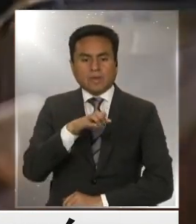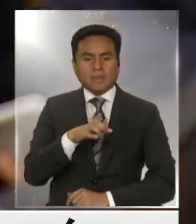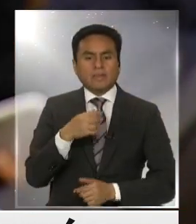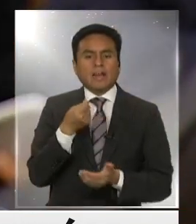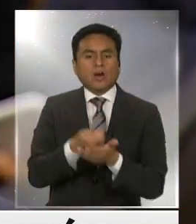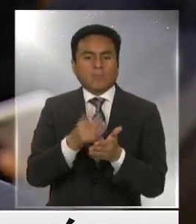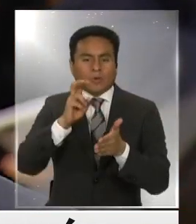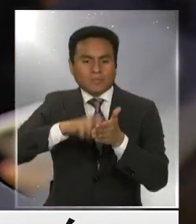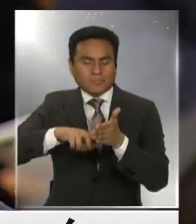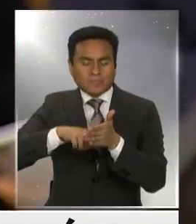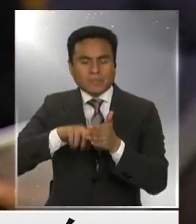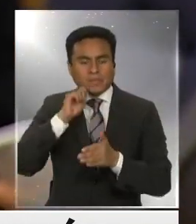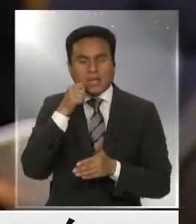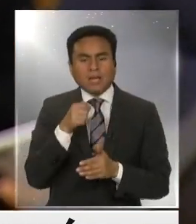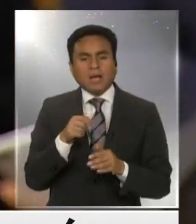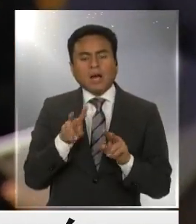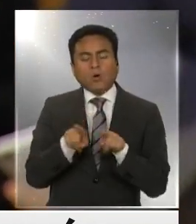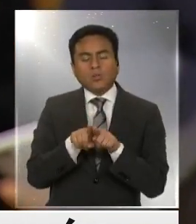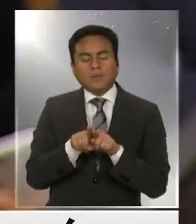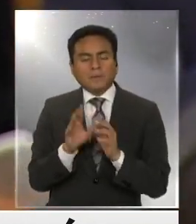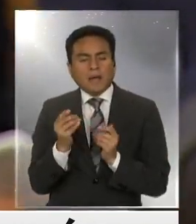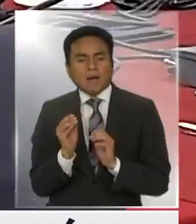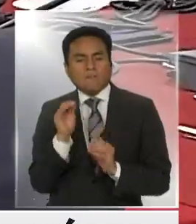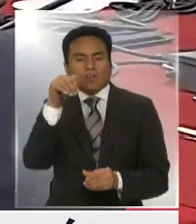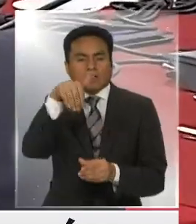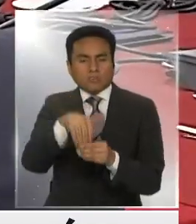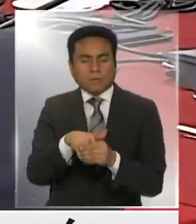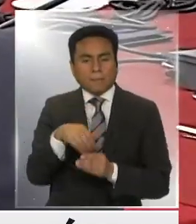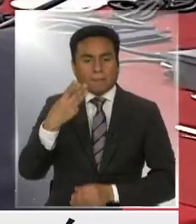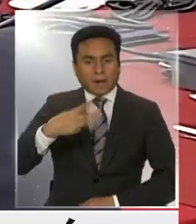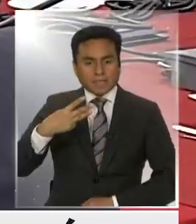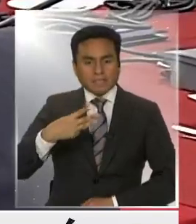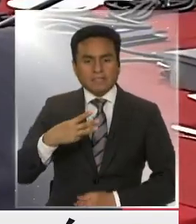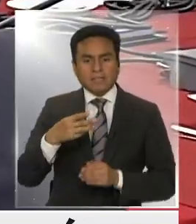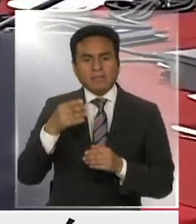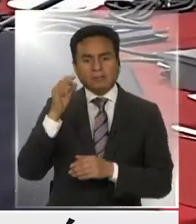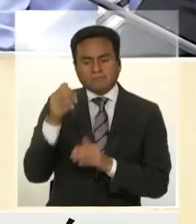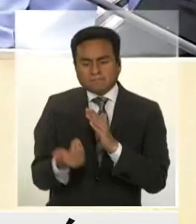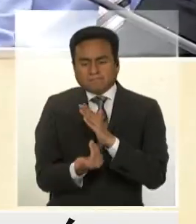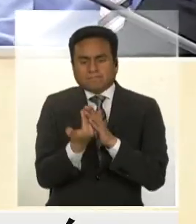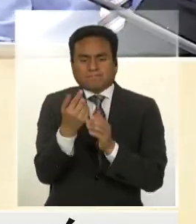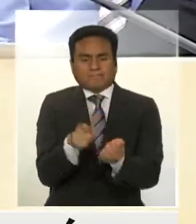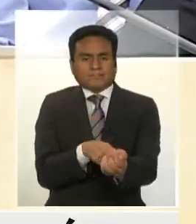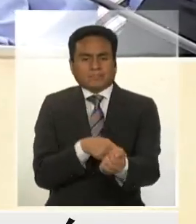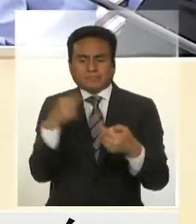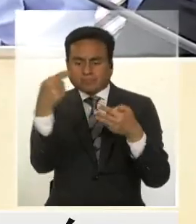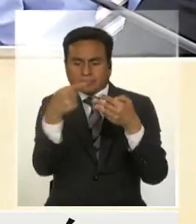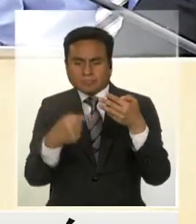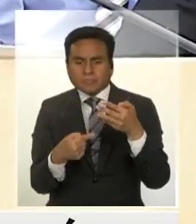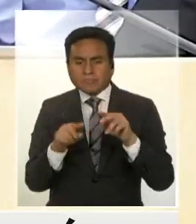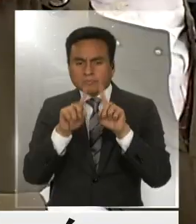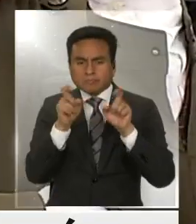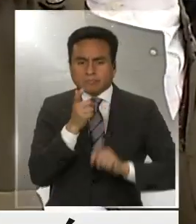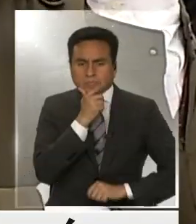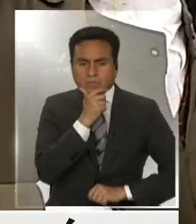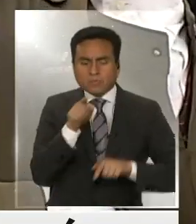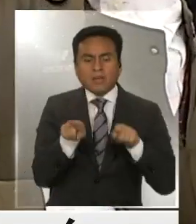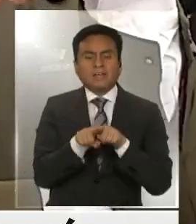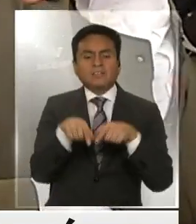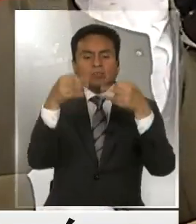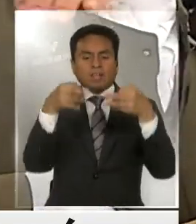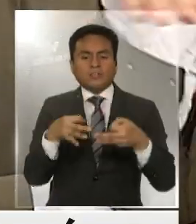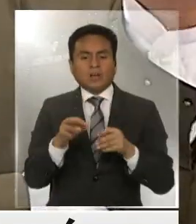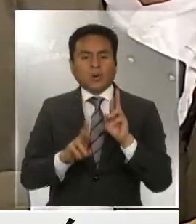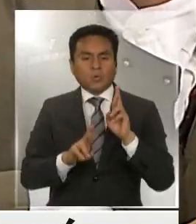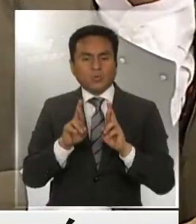cobrar. Se postergó así la esperada votación y este martes la jornada se extenderá para analizar las indicaciones en cuestión. Esperando, aseguraron